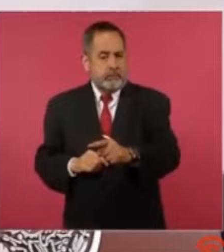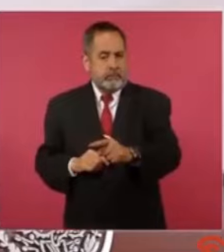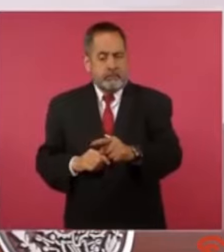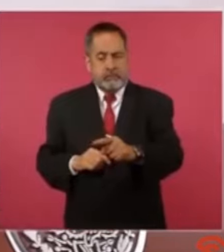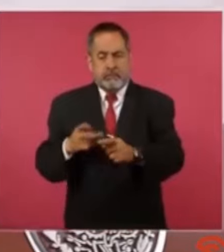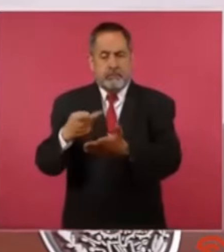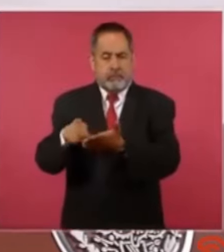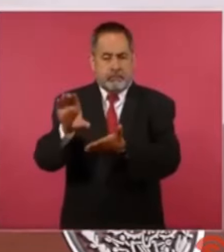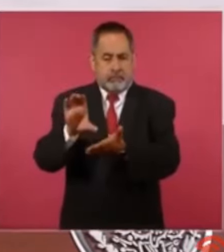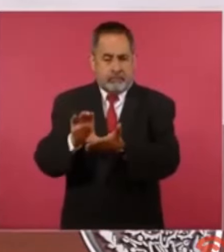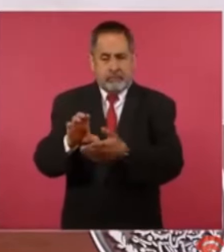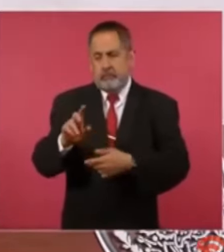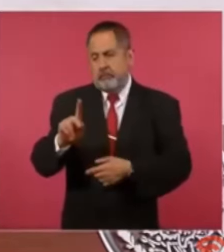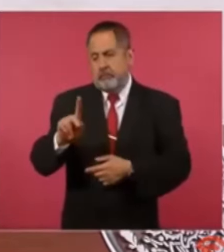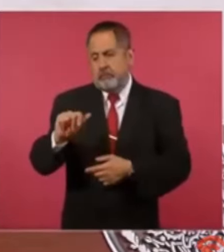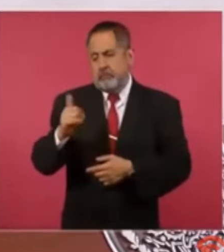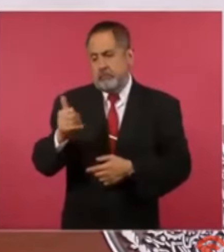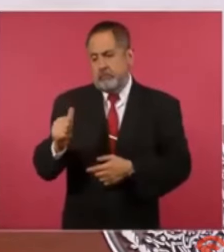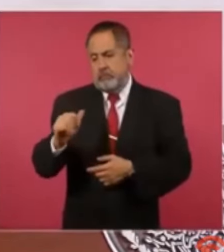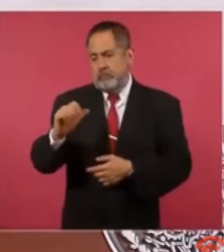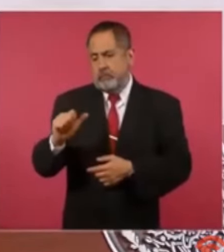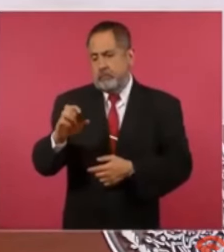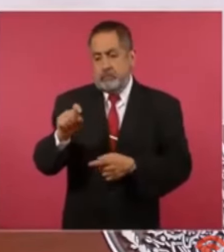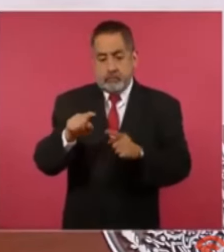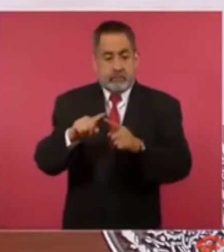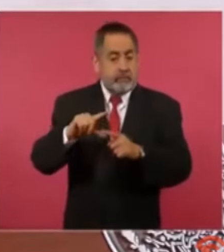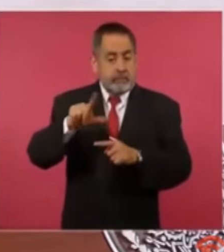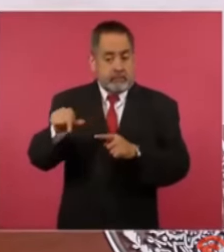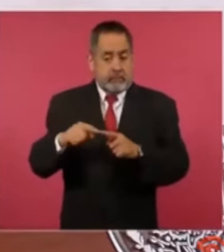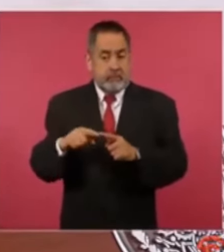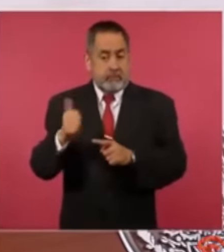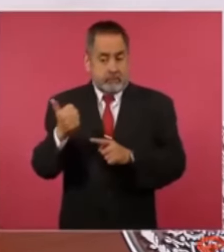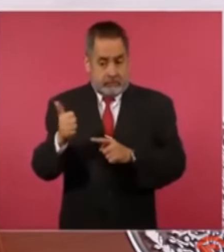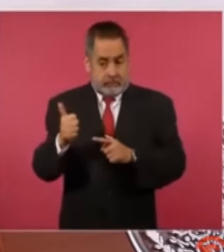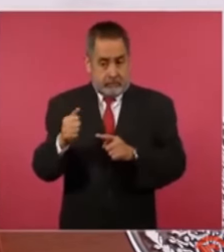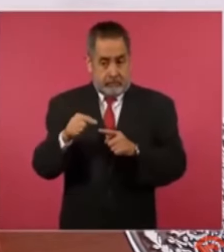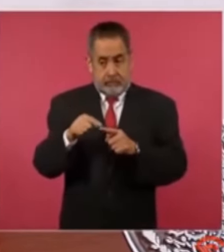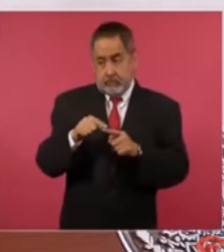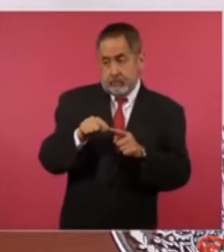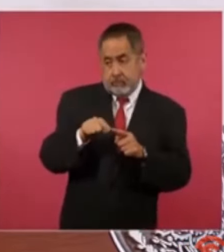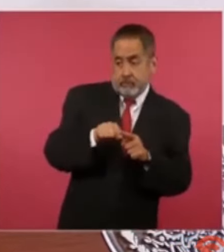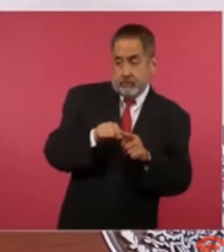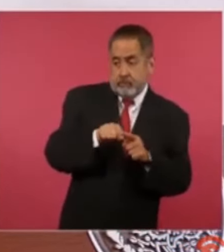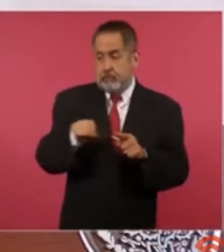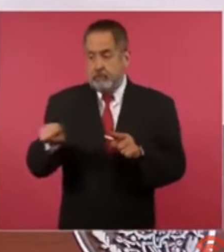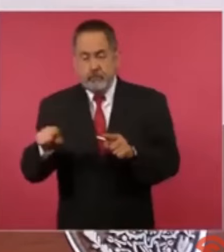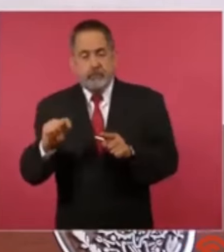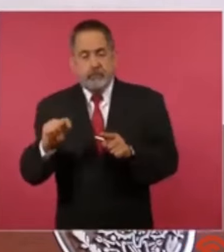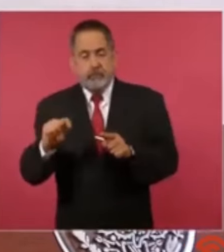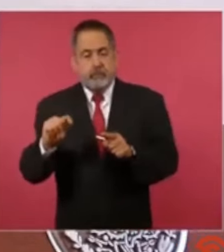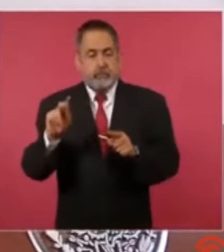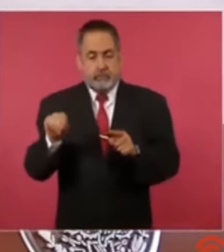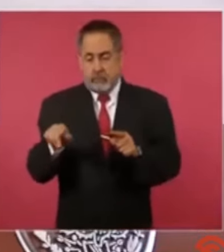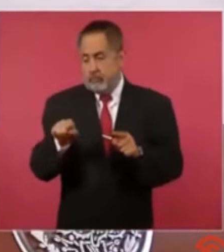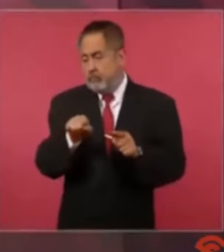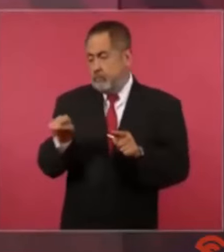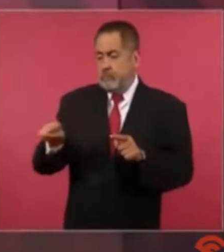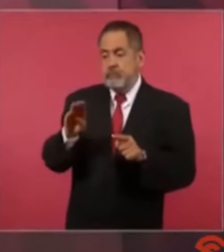Playa del Carmen, y en agosto de Playa del Carmen, Tulum,